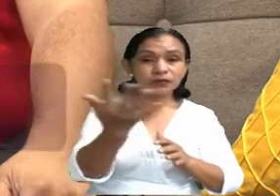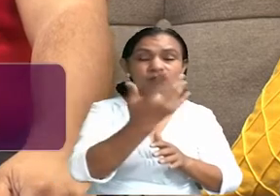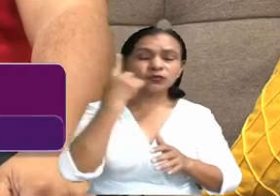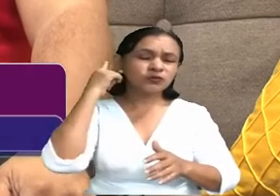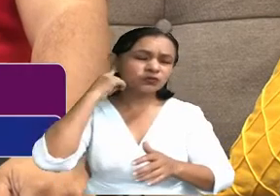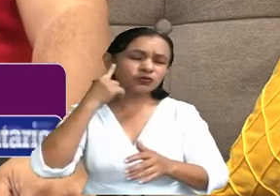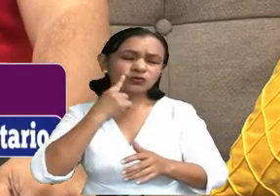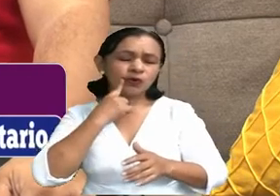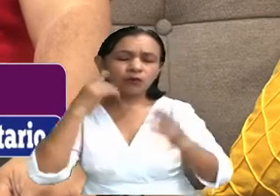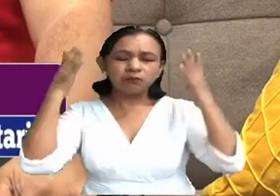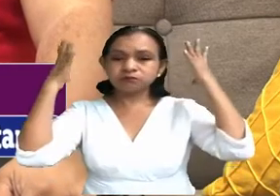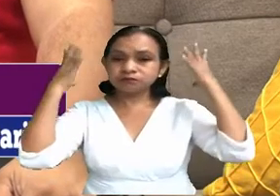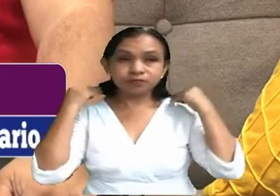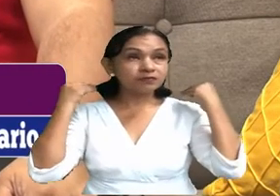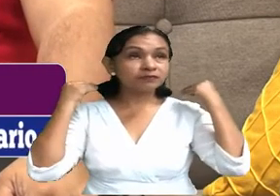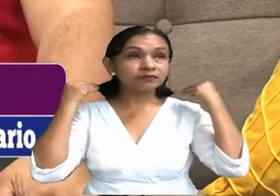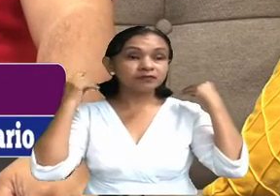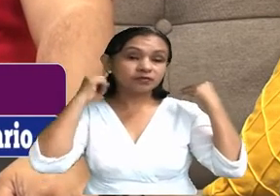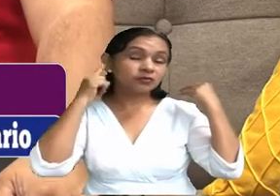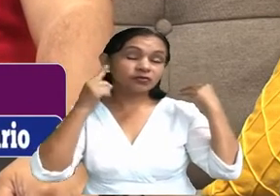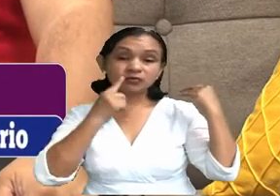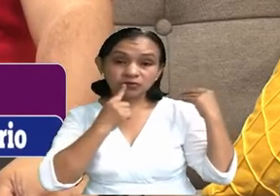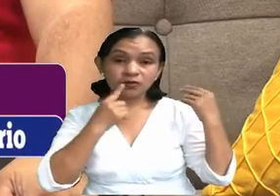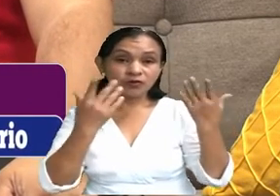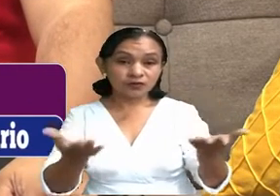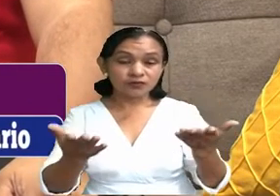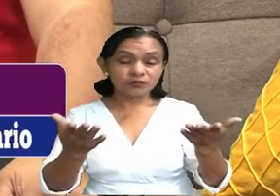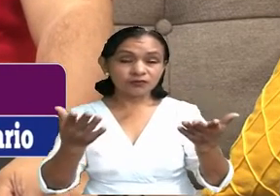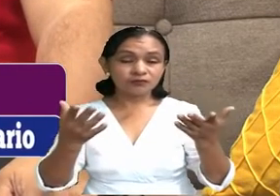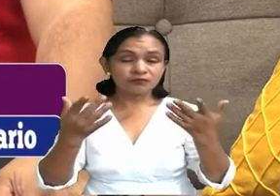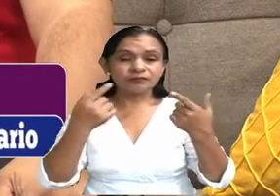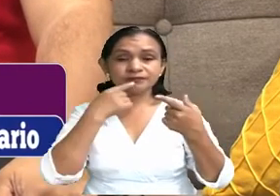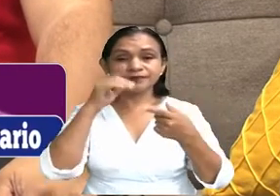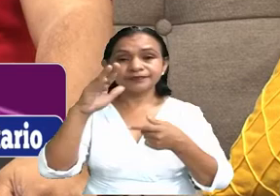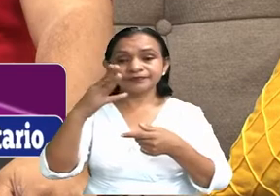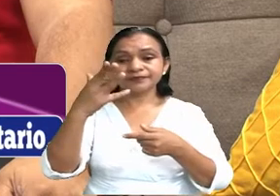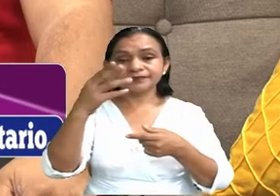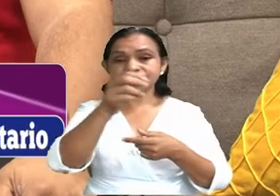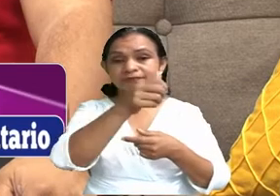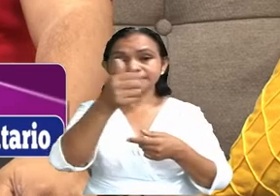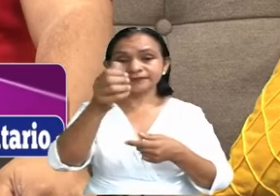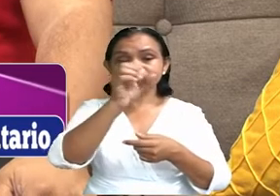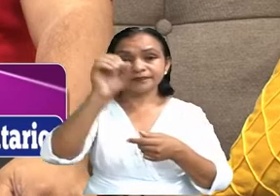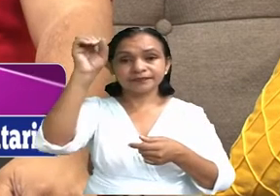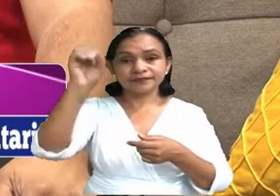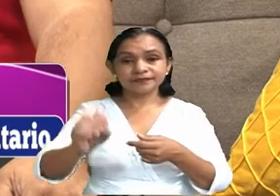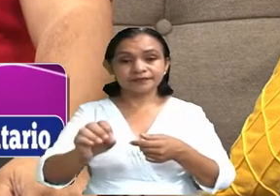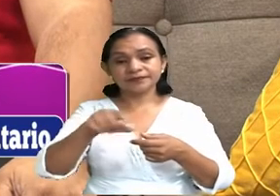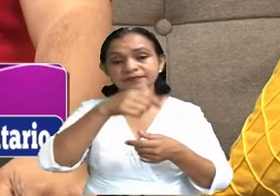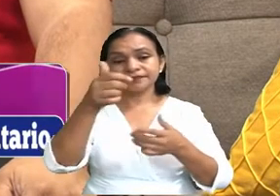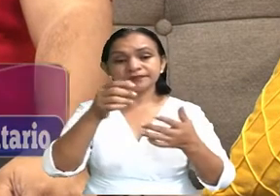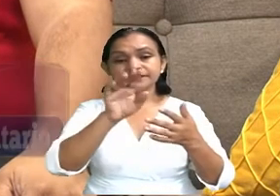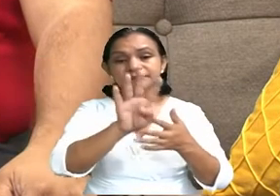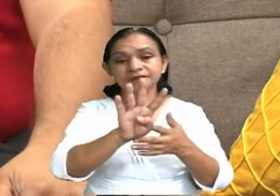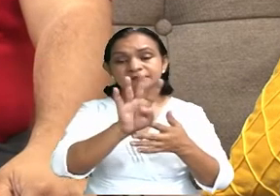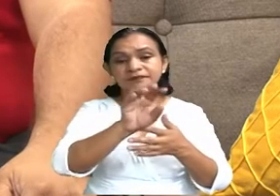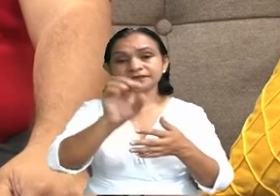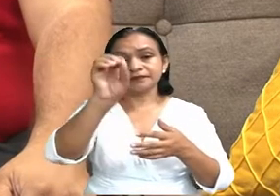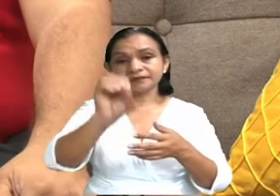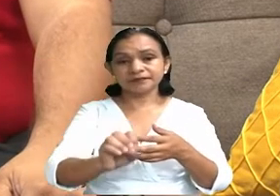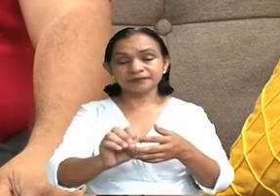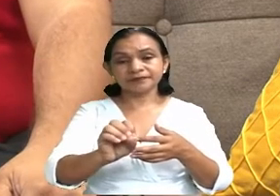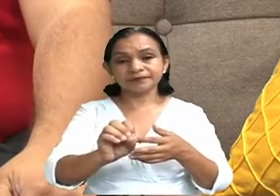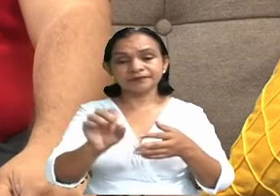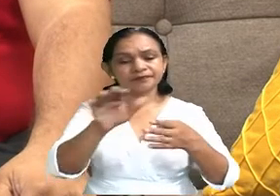sordera total, ¿verdad? En este caso, pues, sumamos un 96% y otro 4%